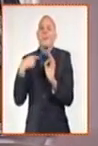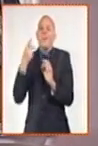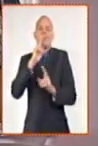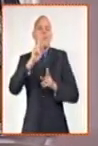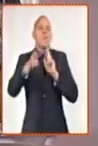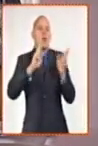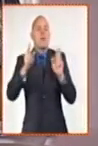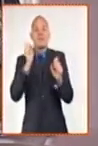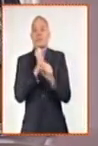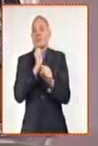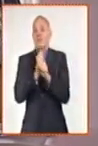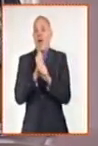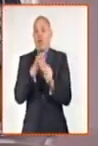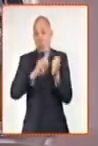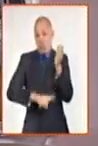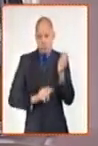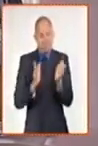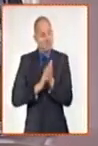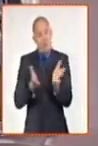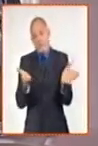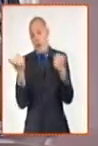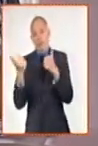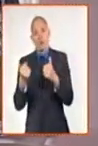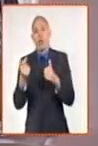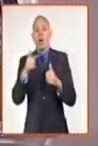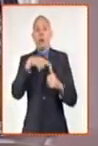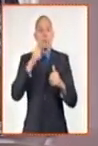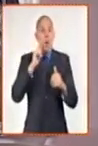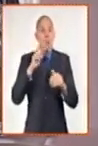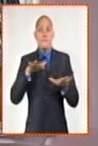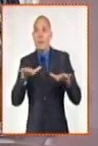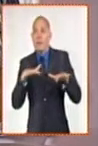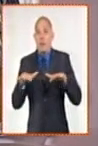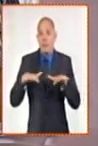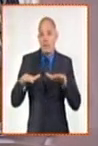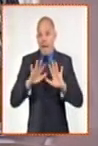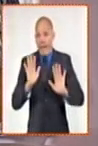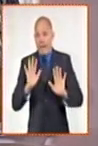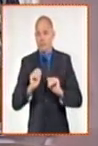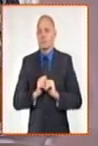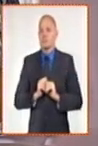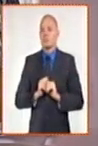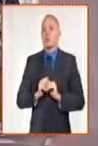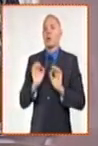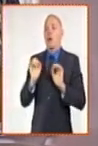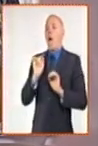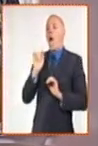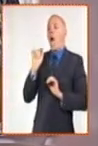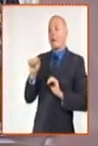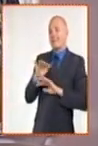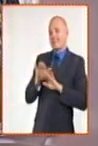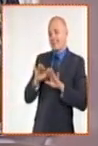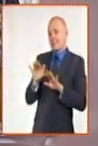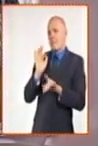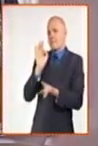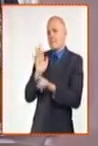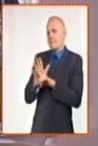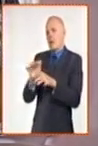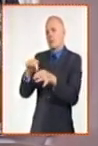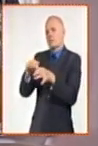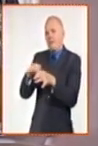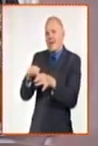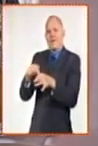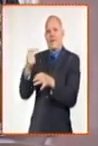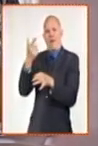Por supuesto, desde el comienzo, las provincias que sufrieron el daño comenzaron las labores de recuperación y